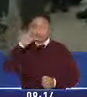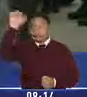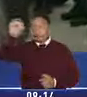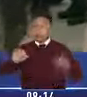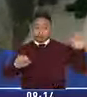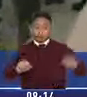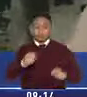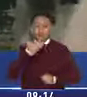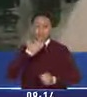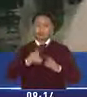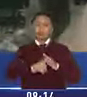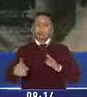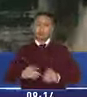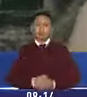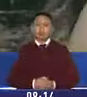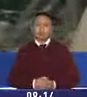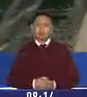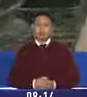ver cómo salían.